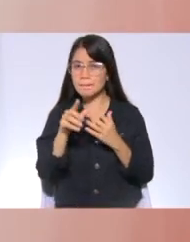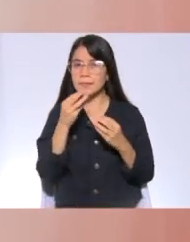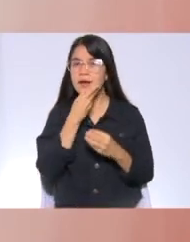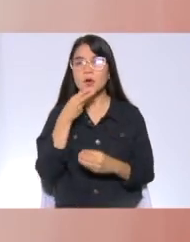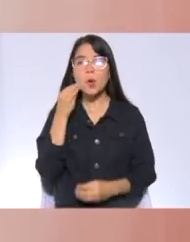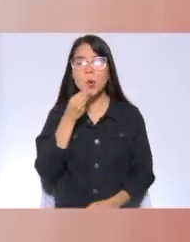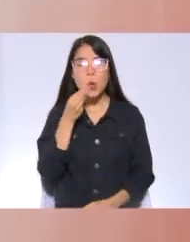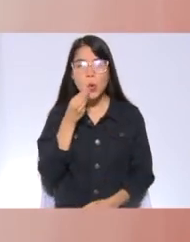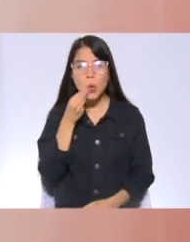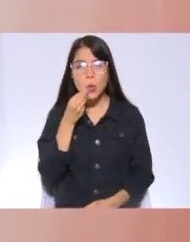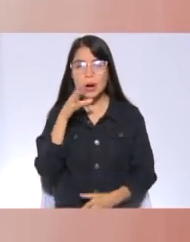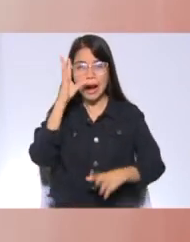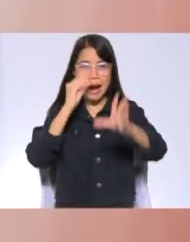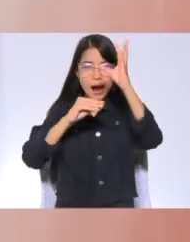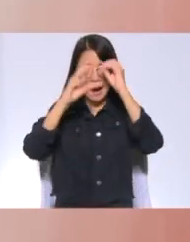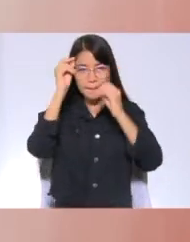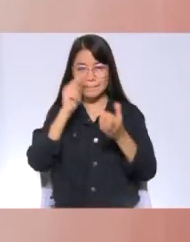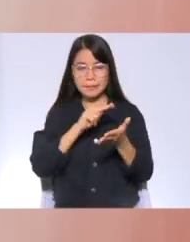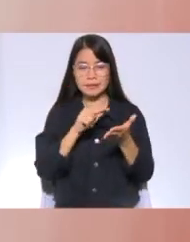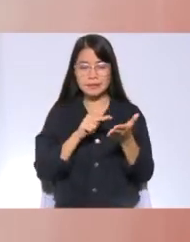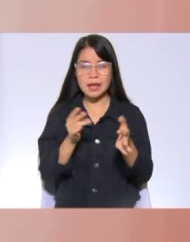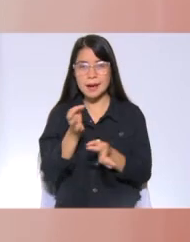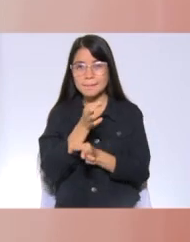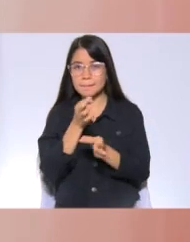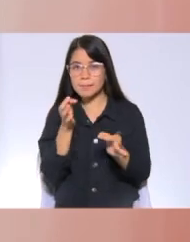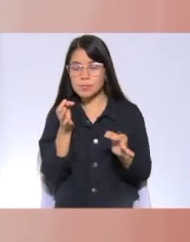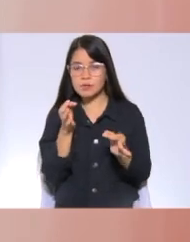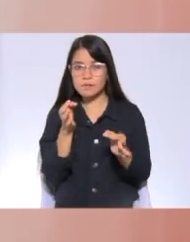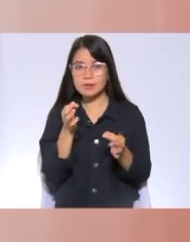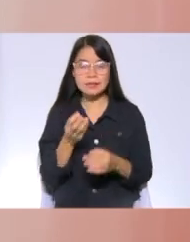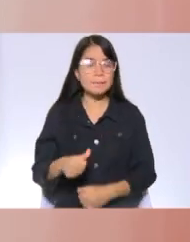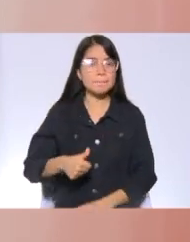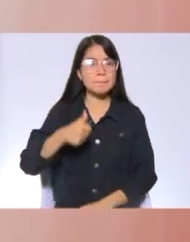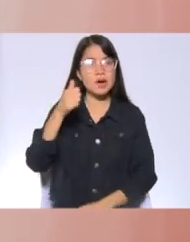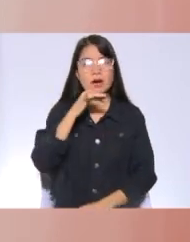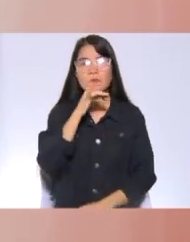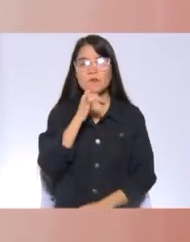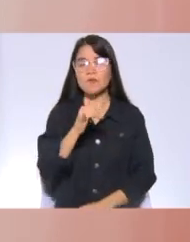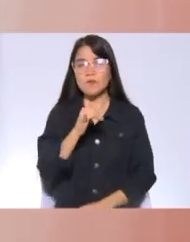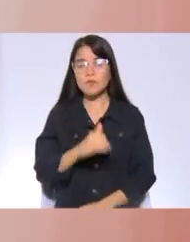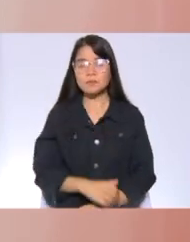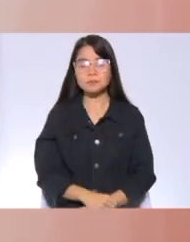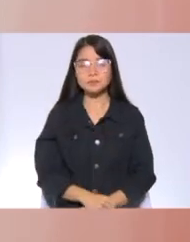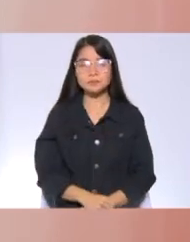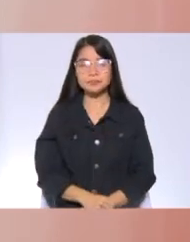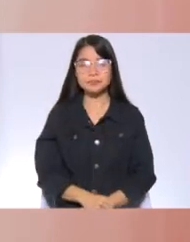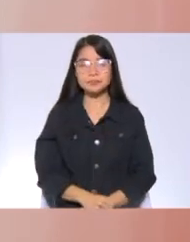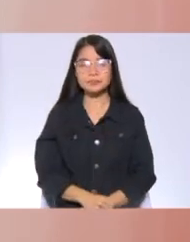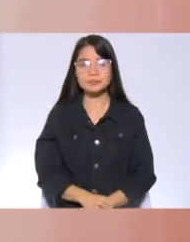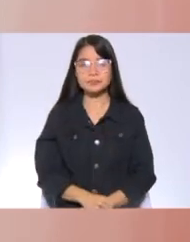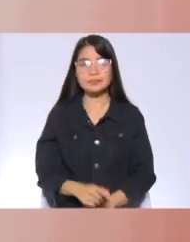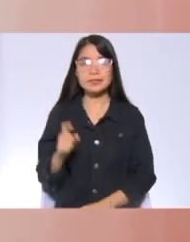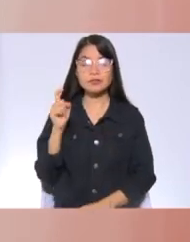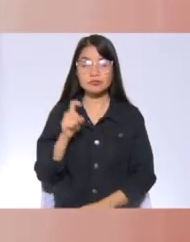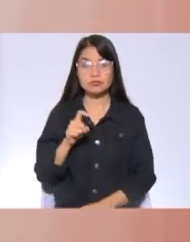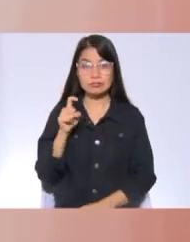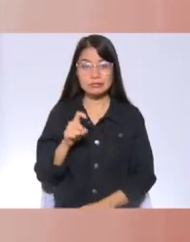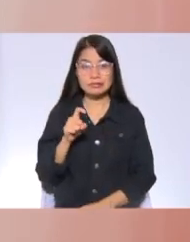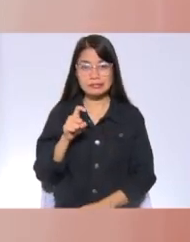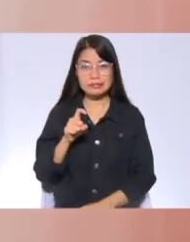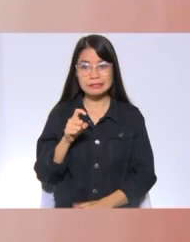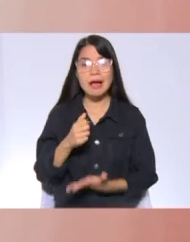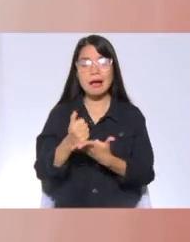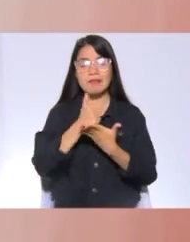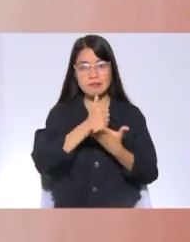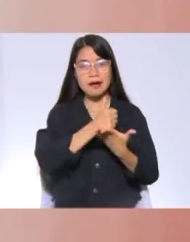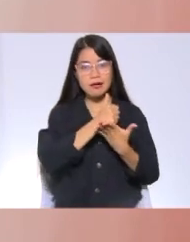acceso a mayor cantidad de información que va a nutrir, por supuesto, sus intereses, que va a responder a sus necesidades y que en cierta medida los